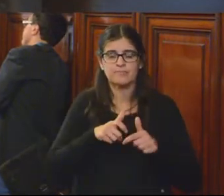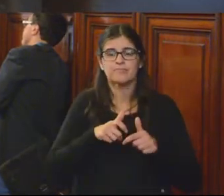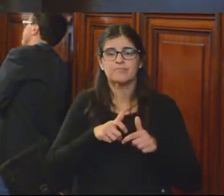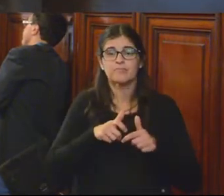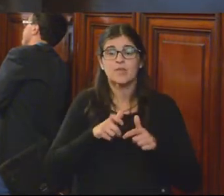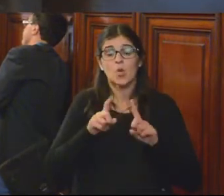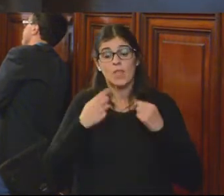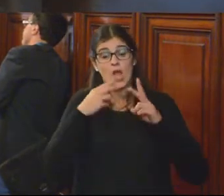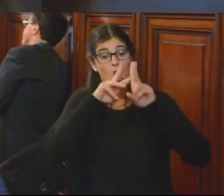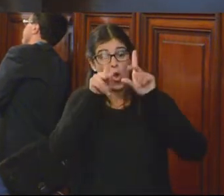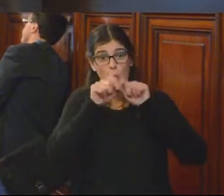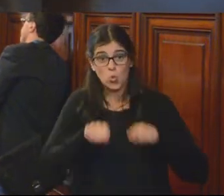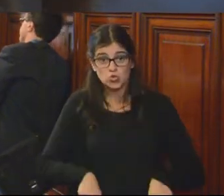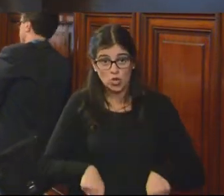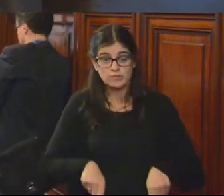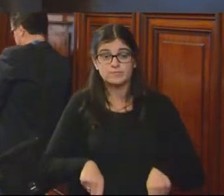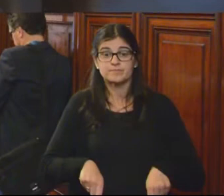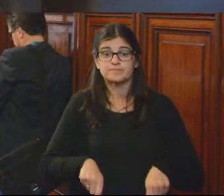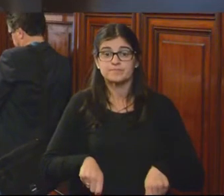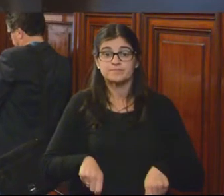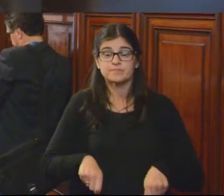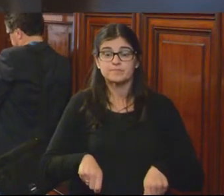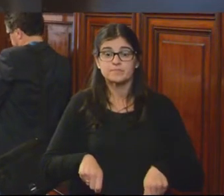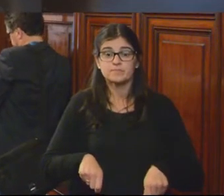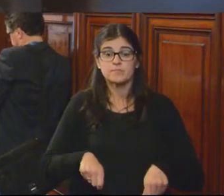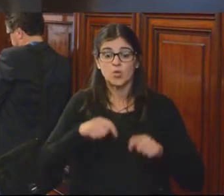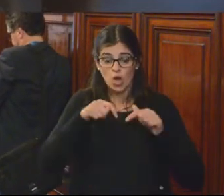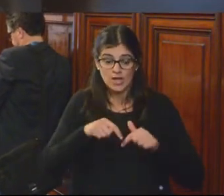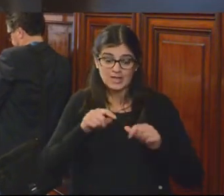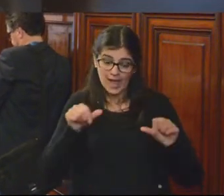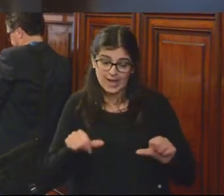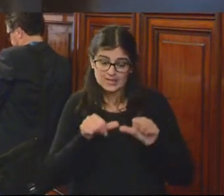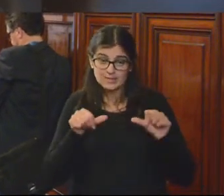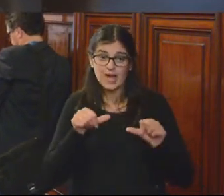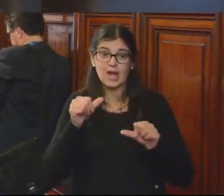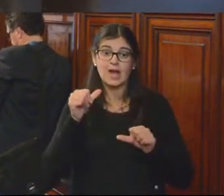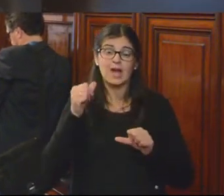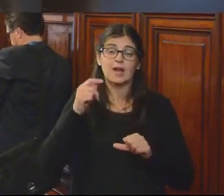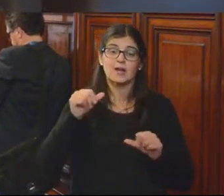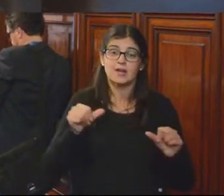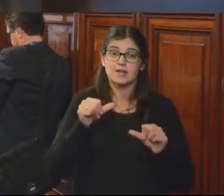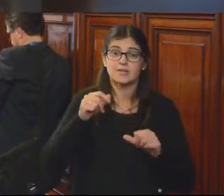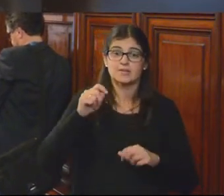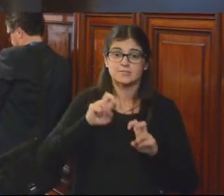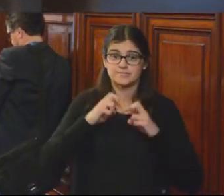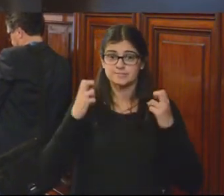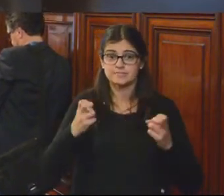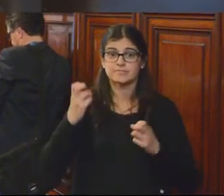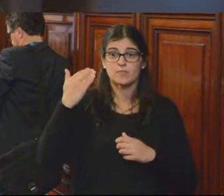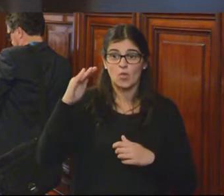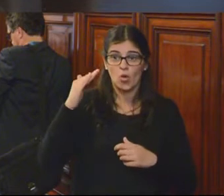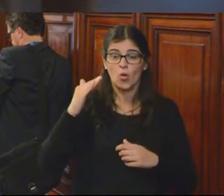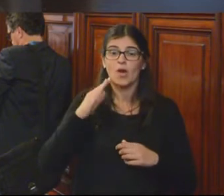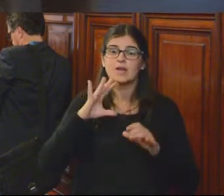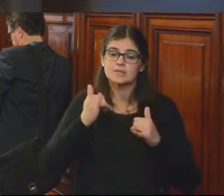Nuestra conclusión es que con esta actividad el Tribunal Supremo de Justicia ha acabado con